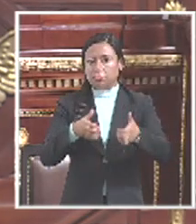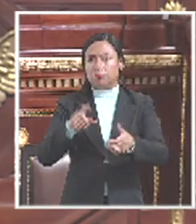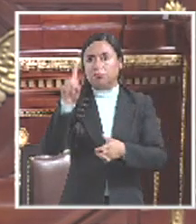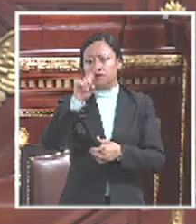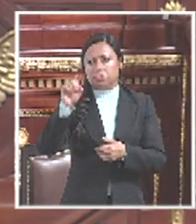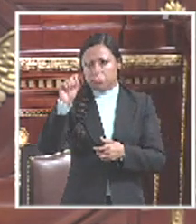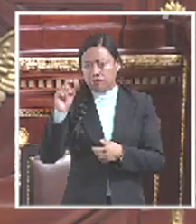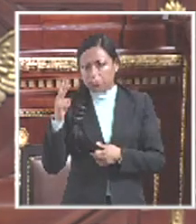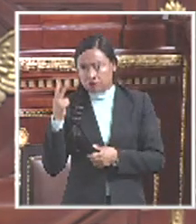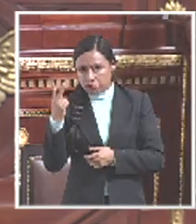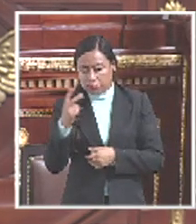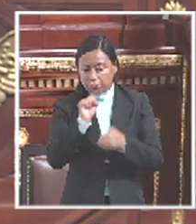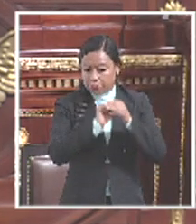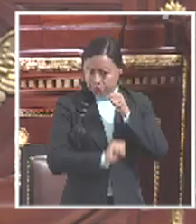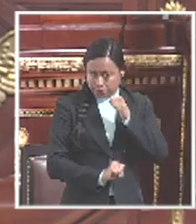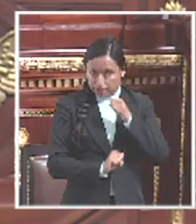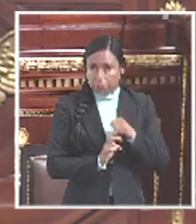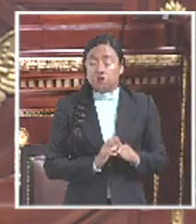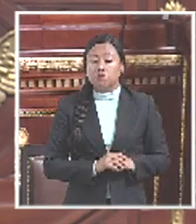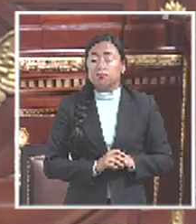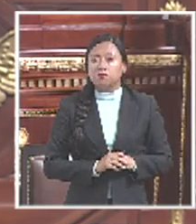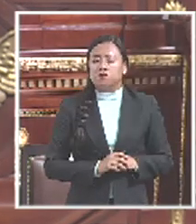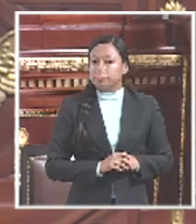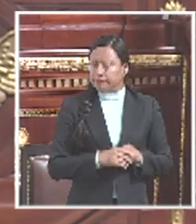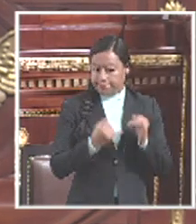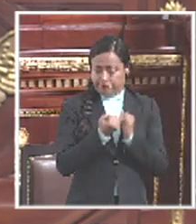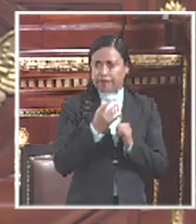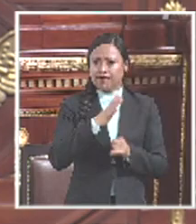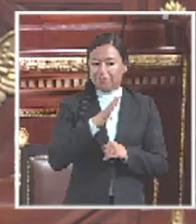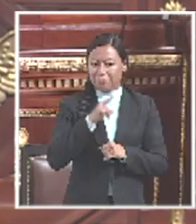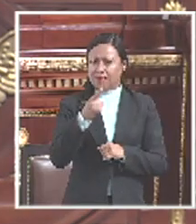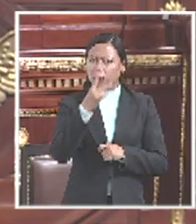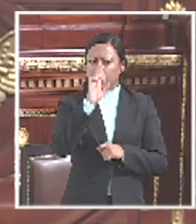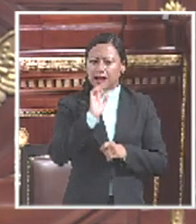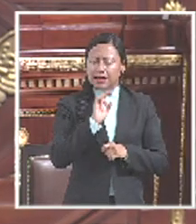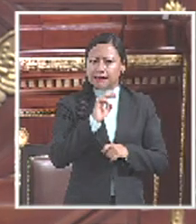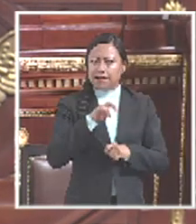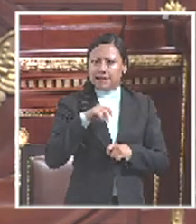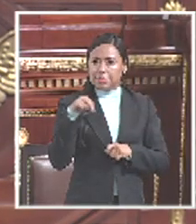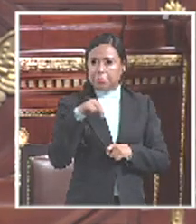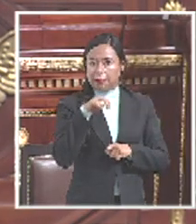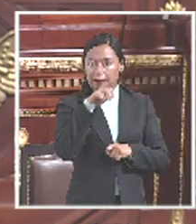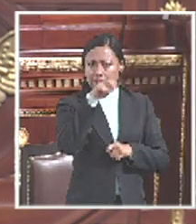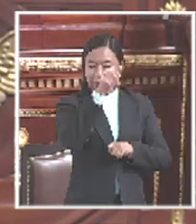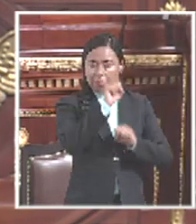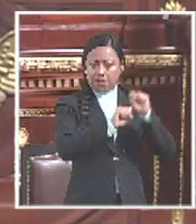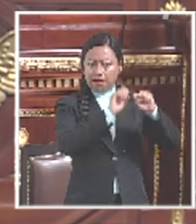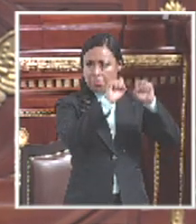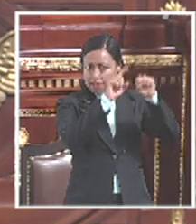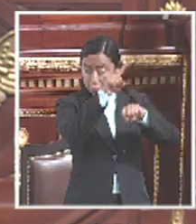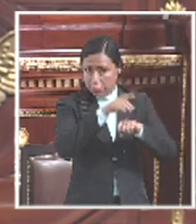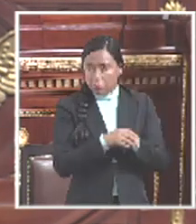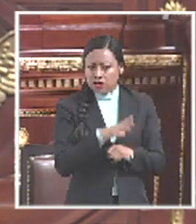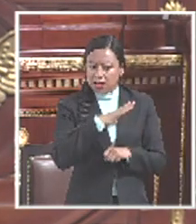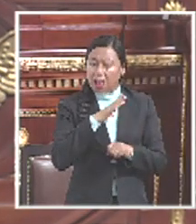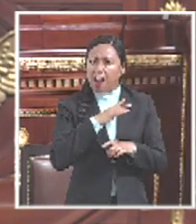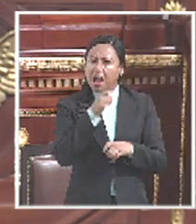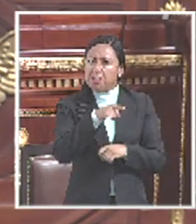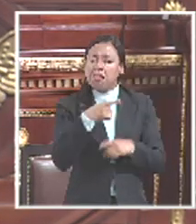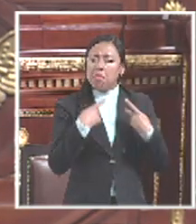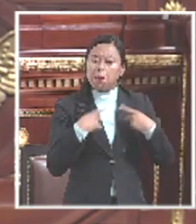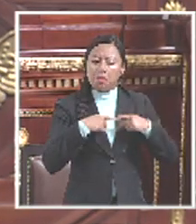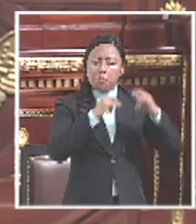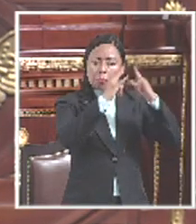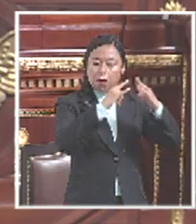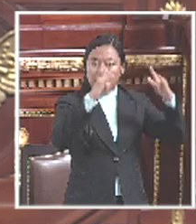esto es algo que también existen ahí unas escaleras y se ve el asentamiento de personas